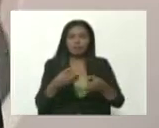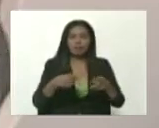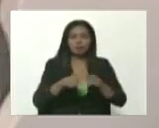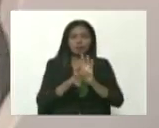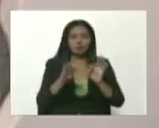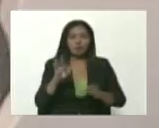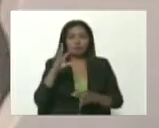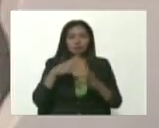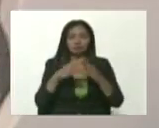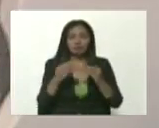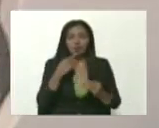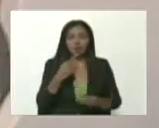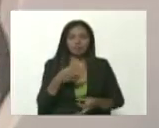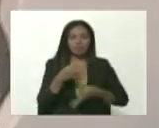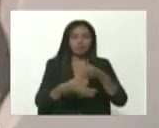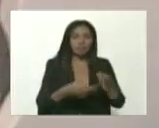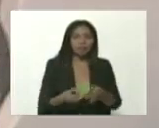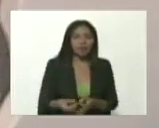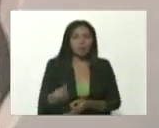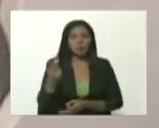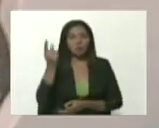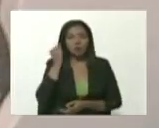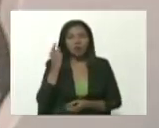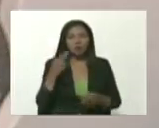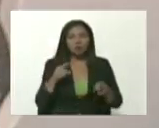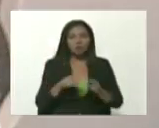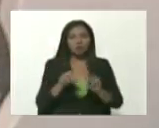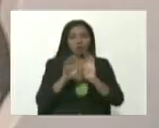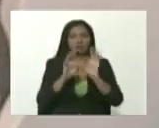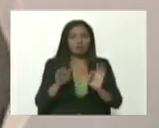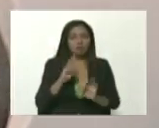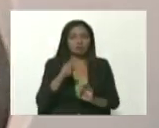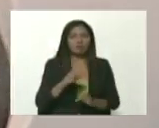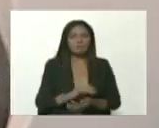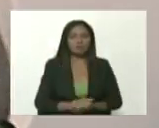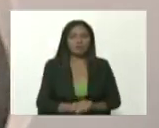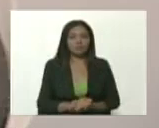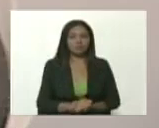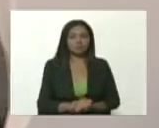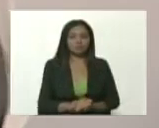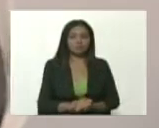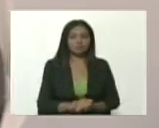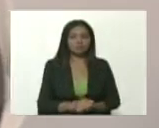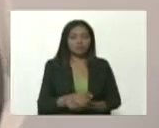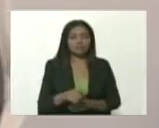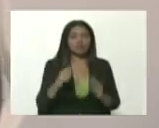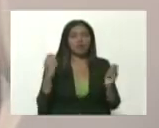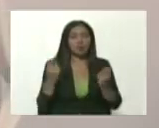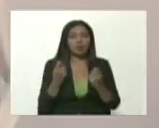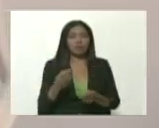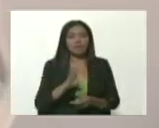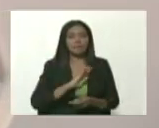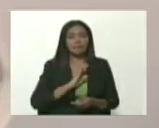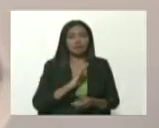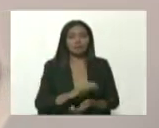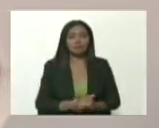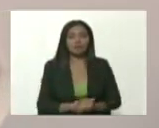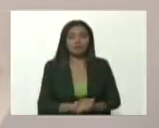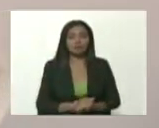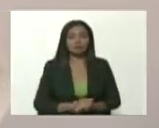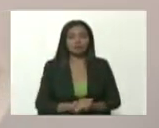todos los que han hablado, las mujeres que han hablado en esta jornada,